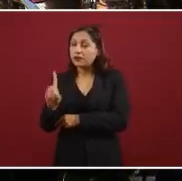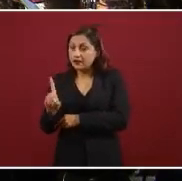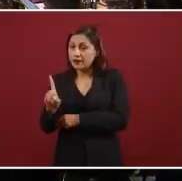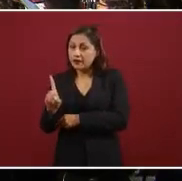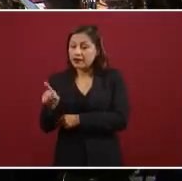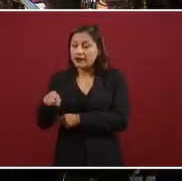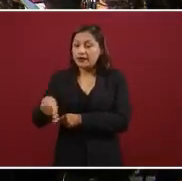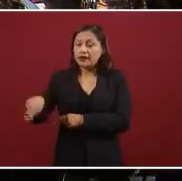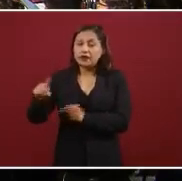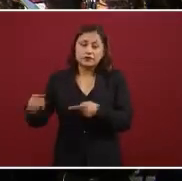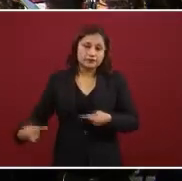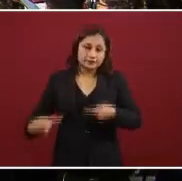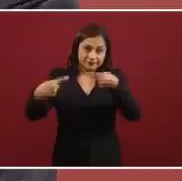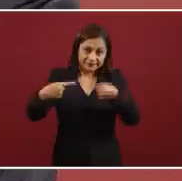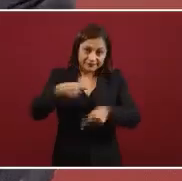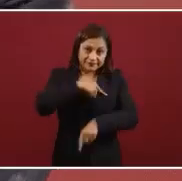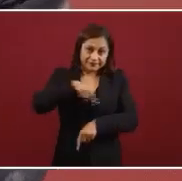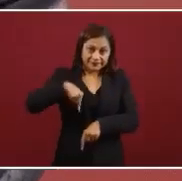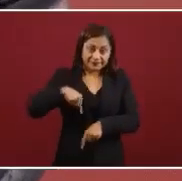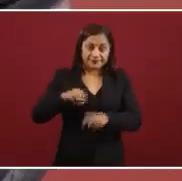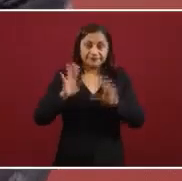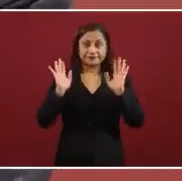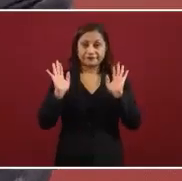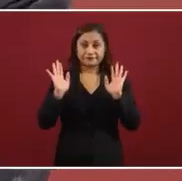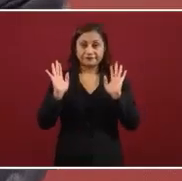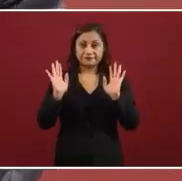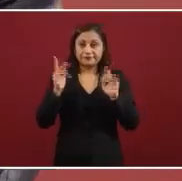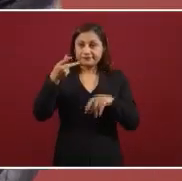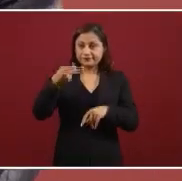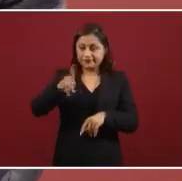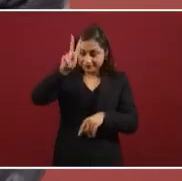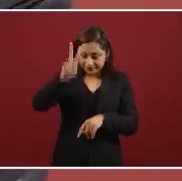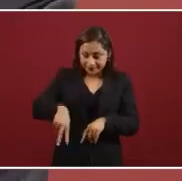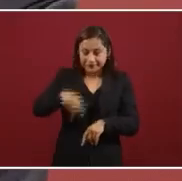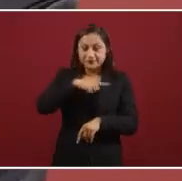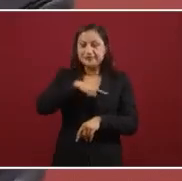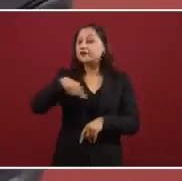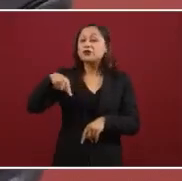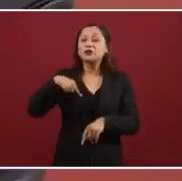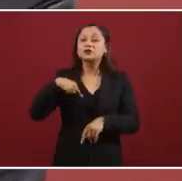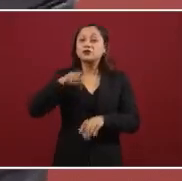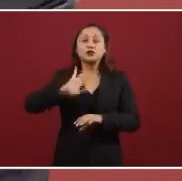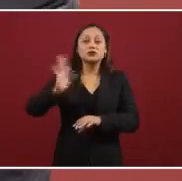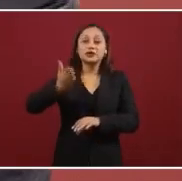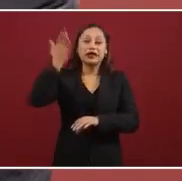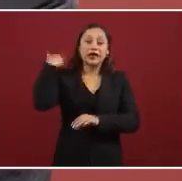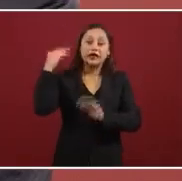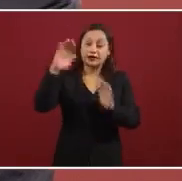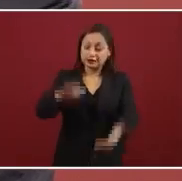verdad, no tenemos nosotros que ver en este asunto. Nosotros mandamos el presupuesto,